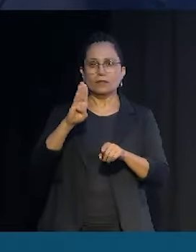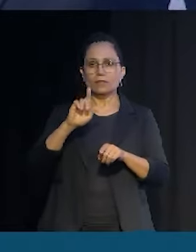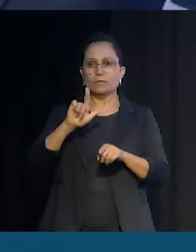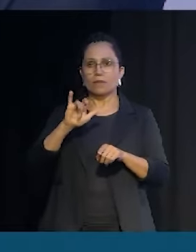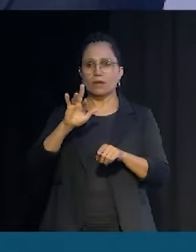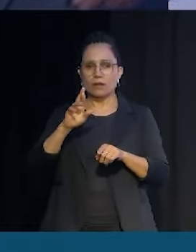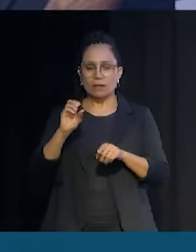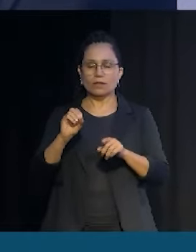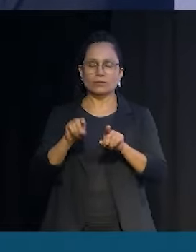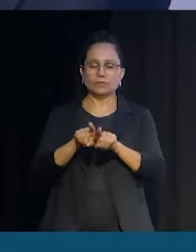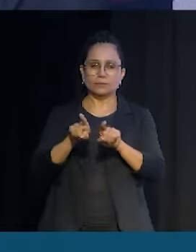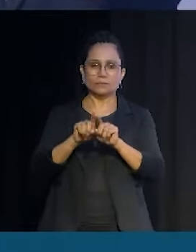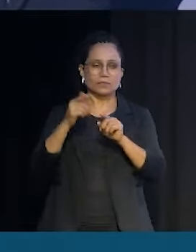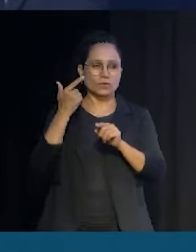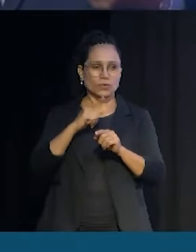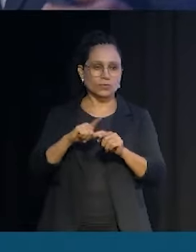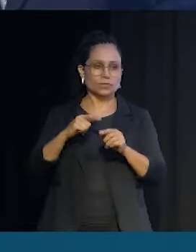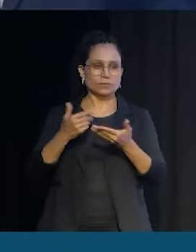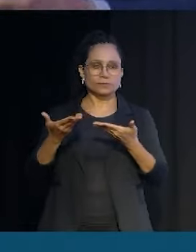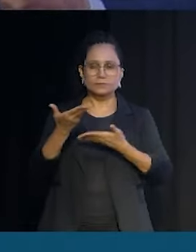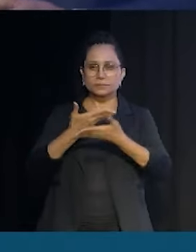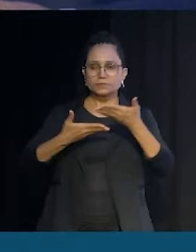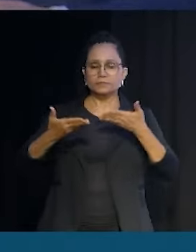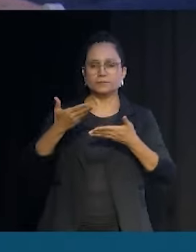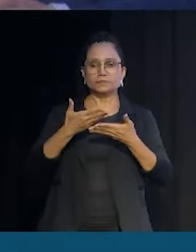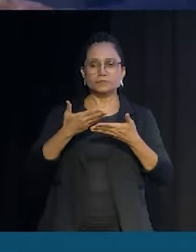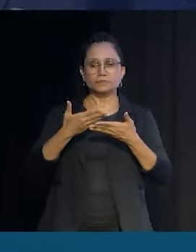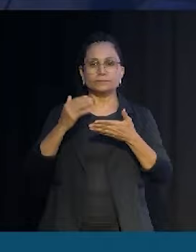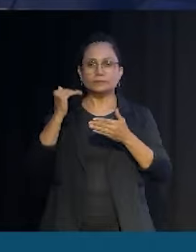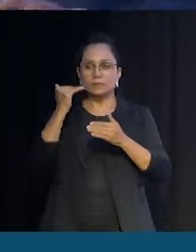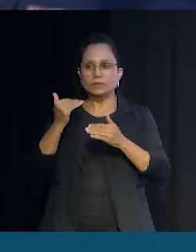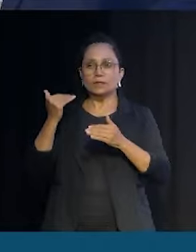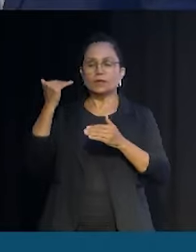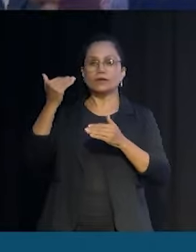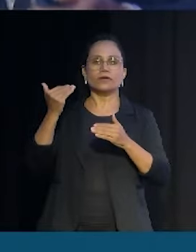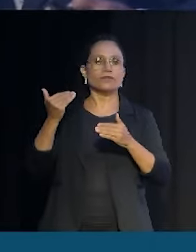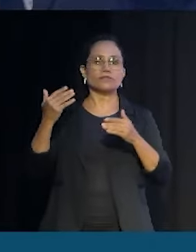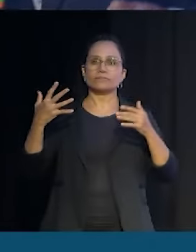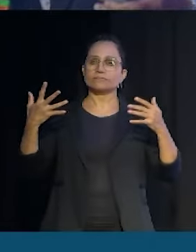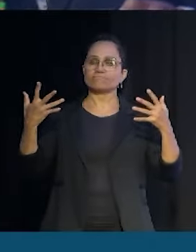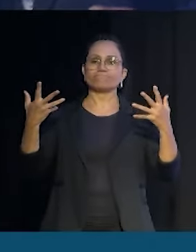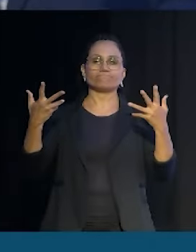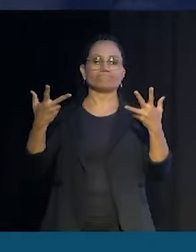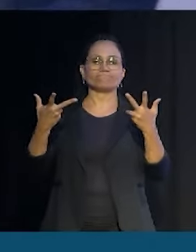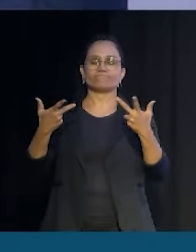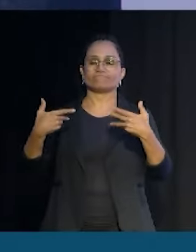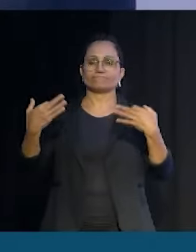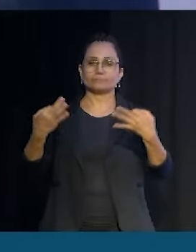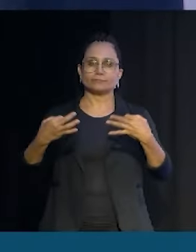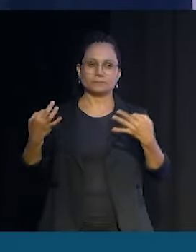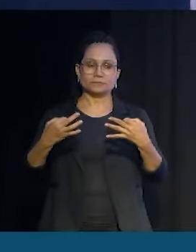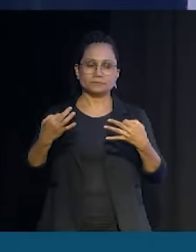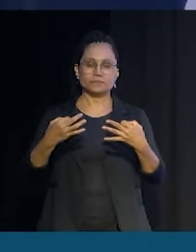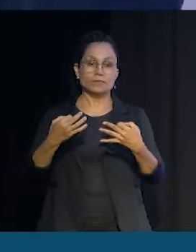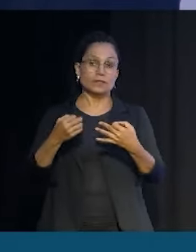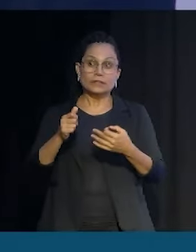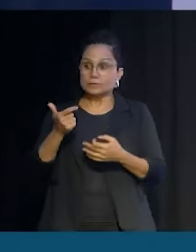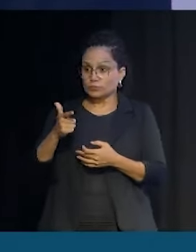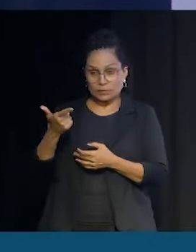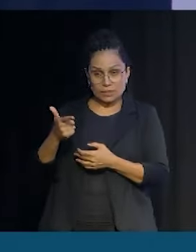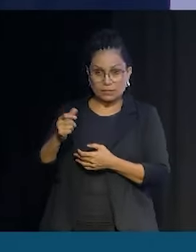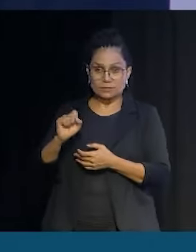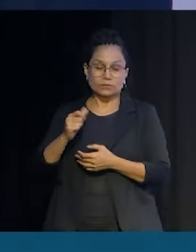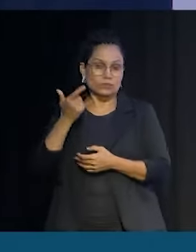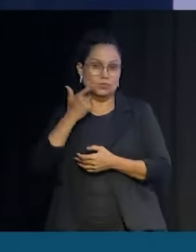muchas cosas. Yo vi Blairo andando por el mundo, pero ese avance es espectacular. En eso no se garantiza el mercado